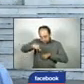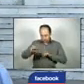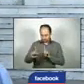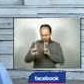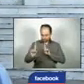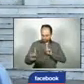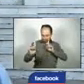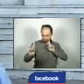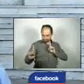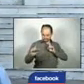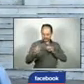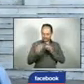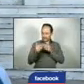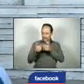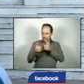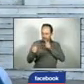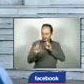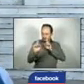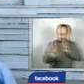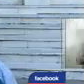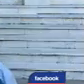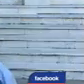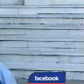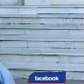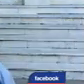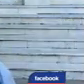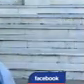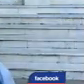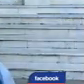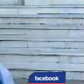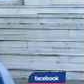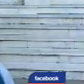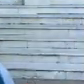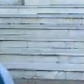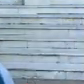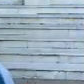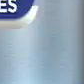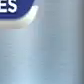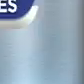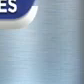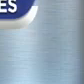distanciamiento entre persona y persona porque es lo normal.